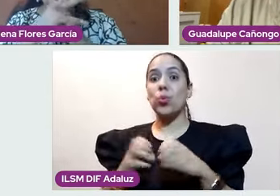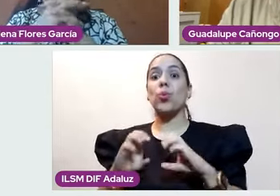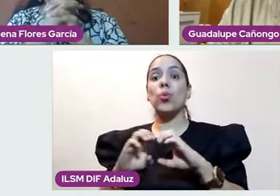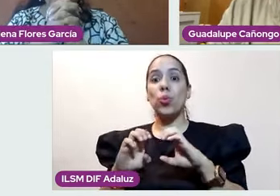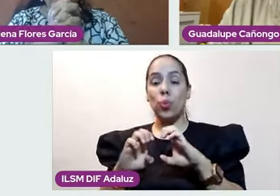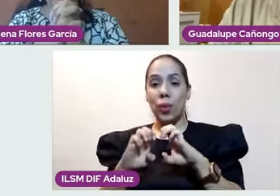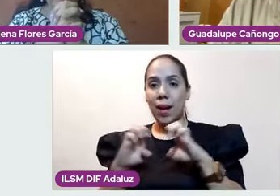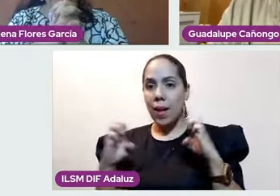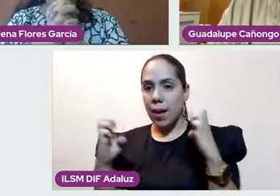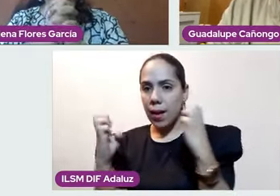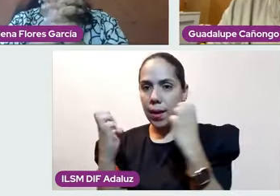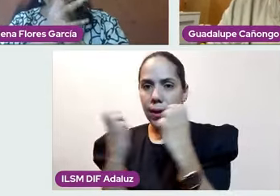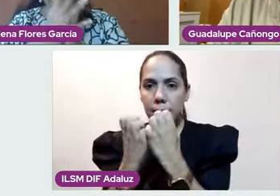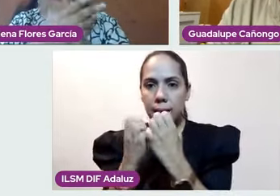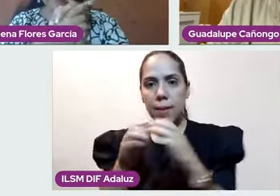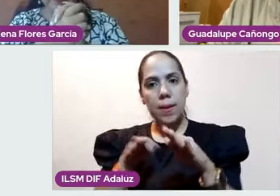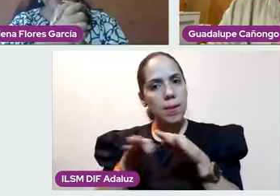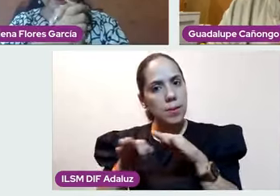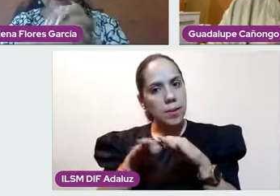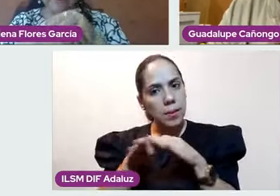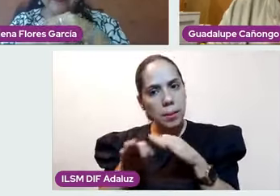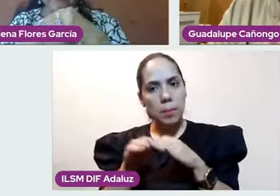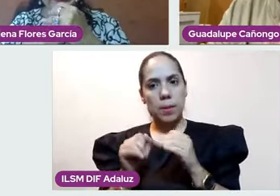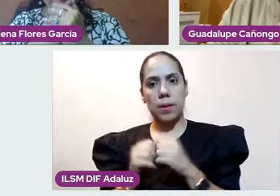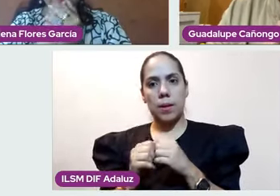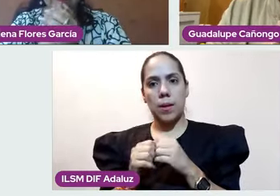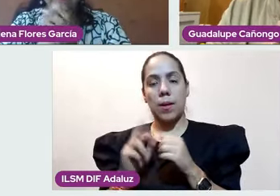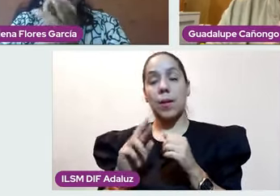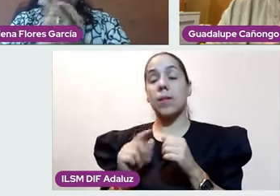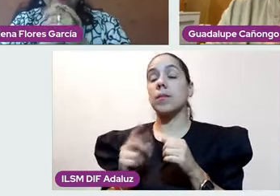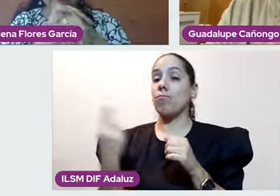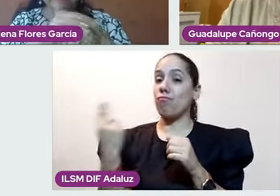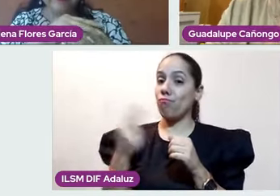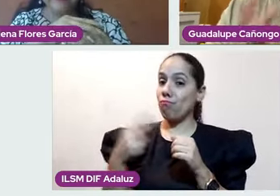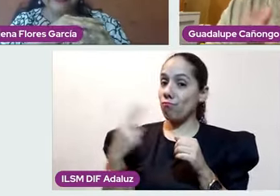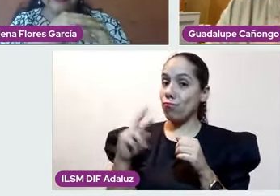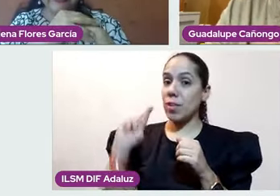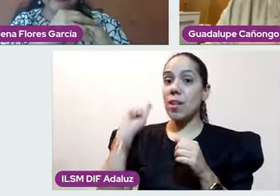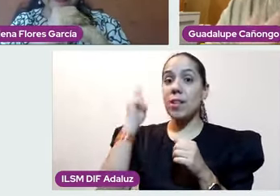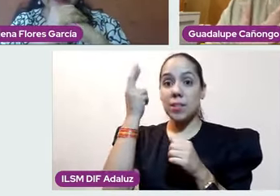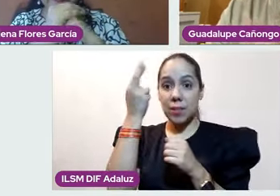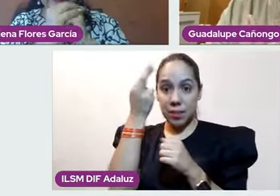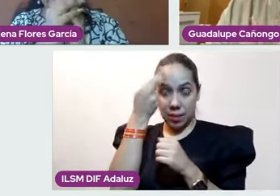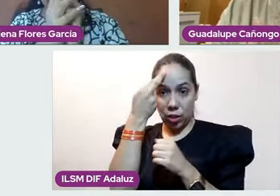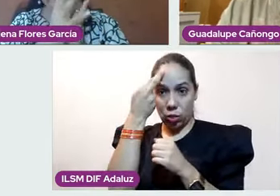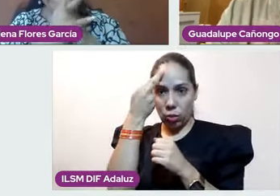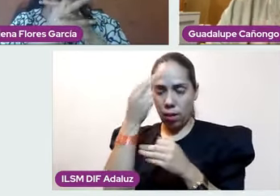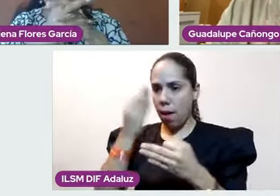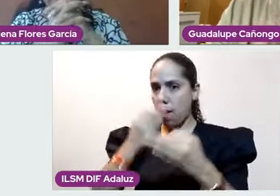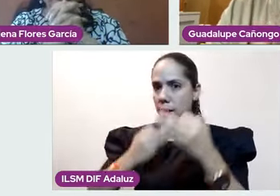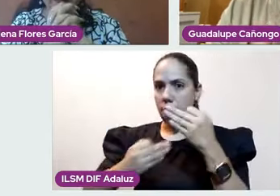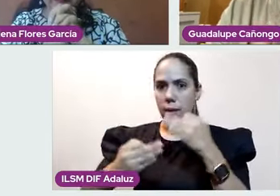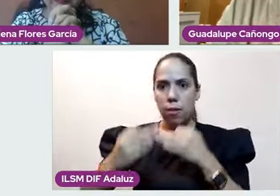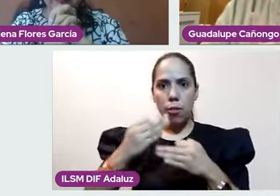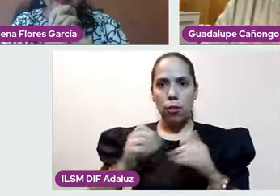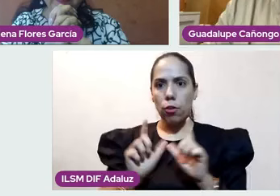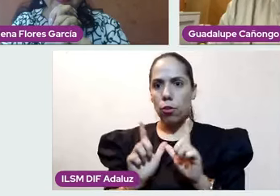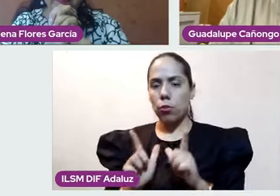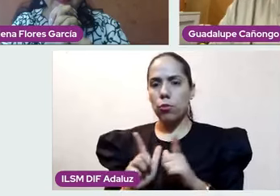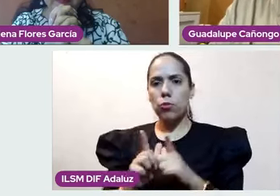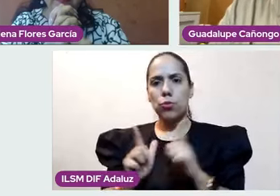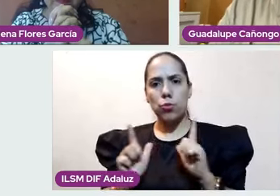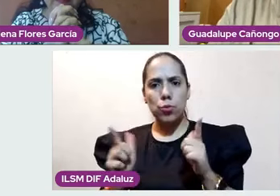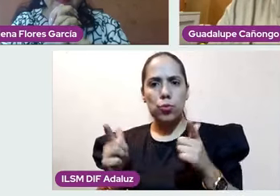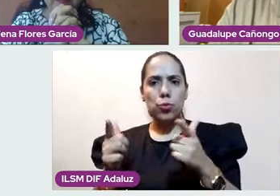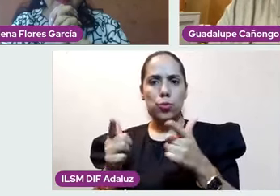Es que tenemos que recordar que todas las personas, que todos los grupos